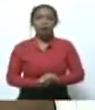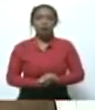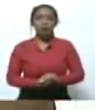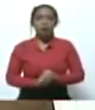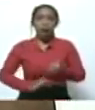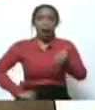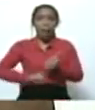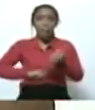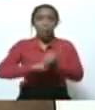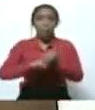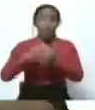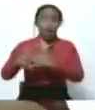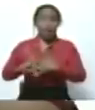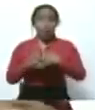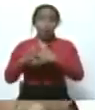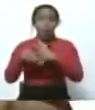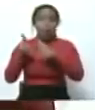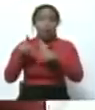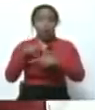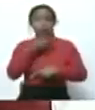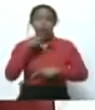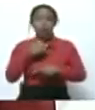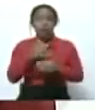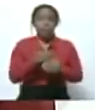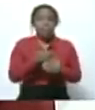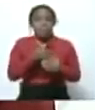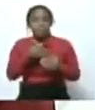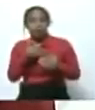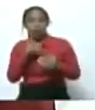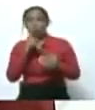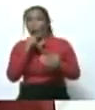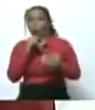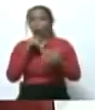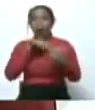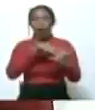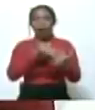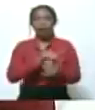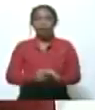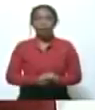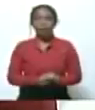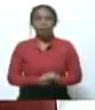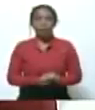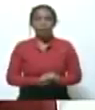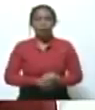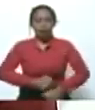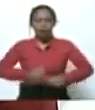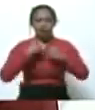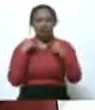apoyaba a Estados Unidos y con eso Rusia se echó para atrás, por eso es que no hay guerra. La fuerza